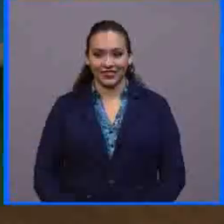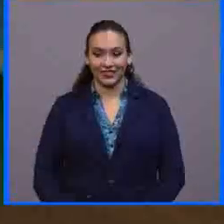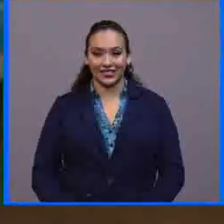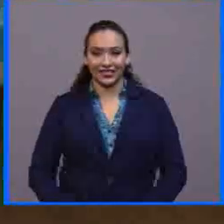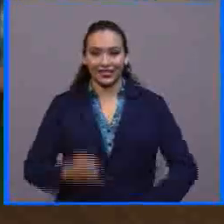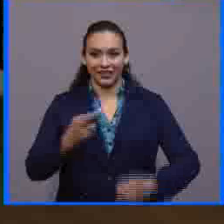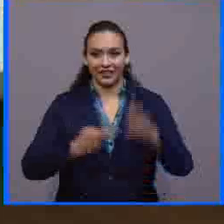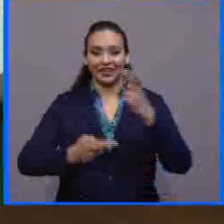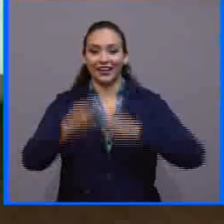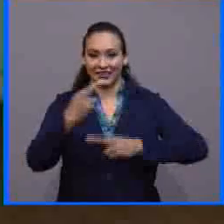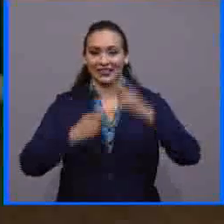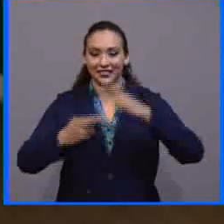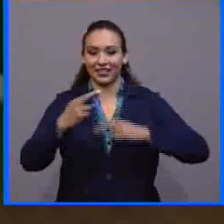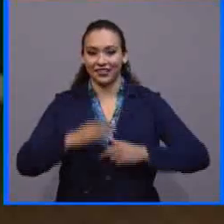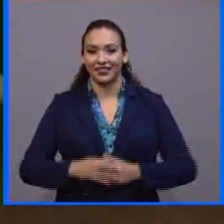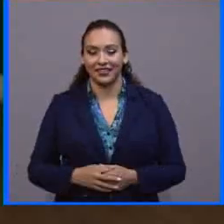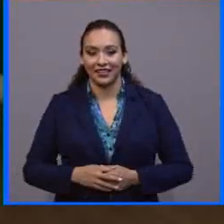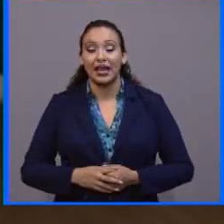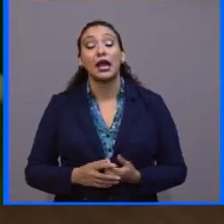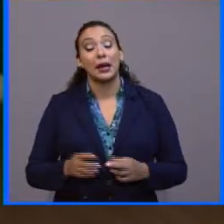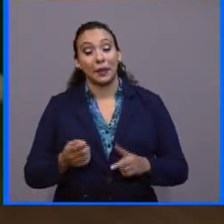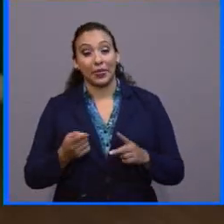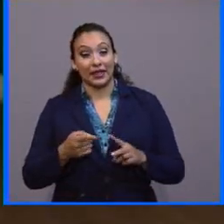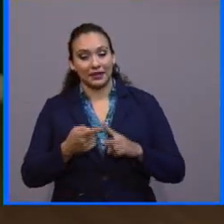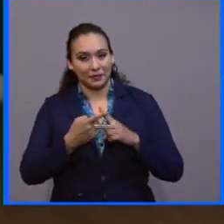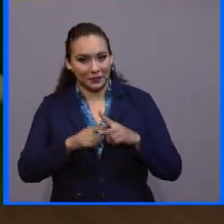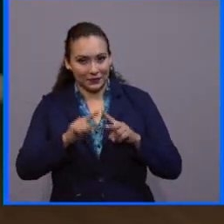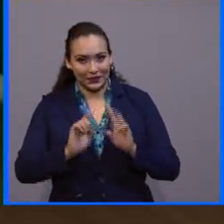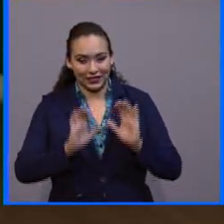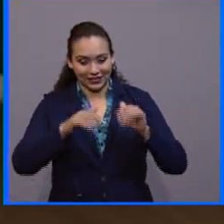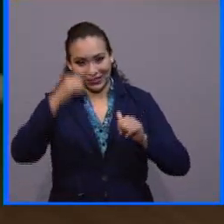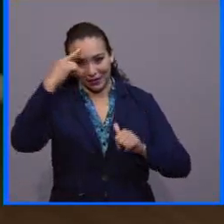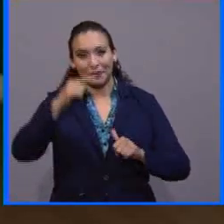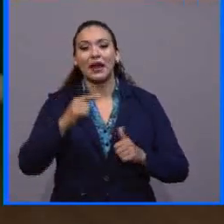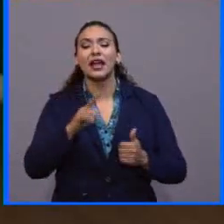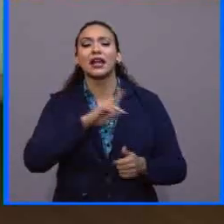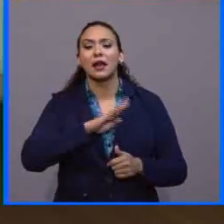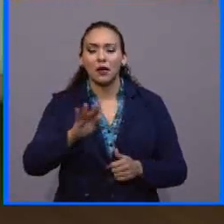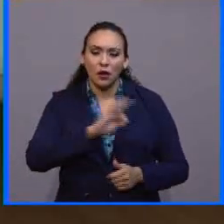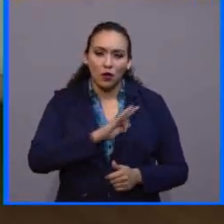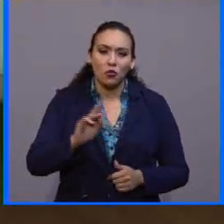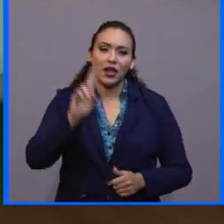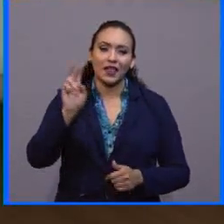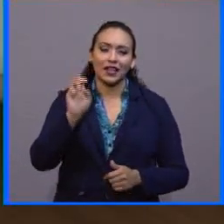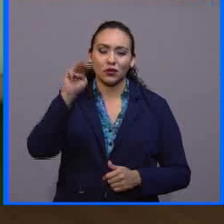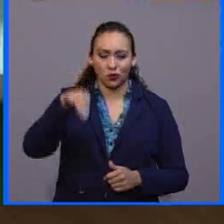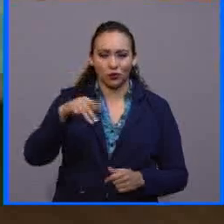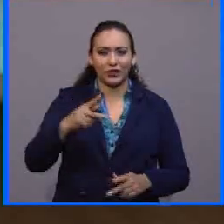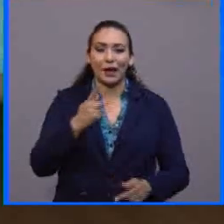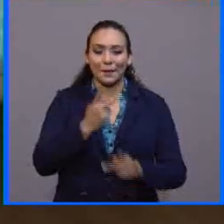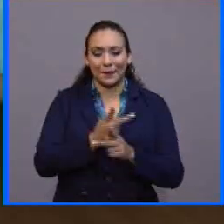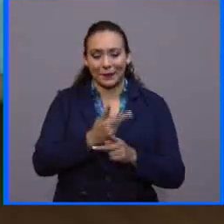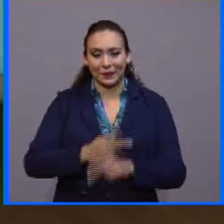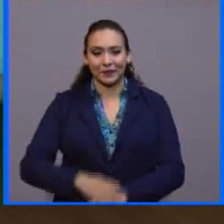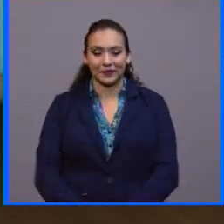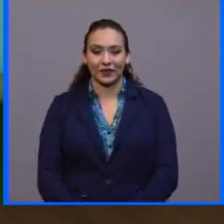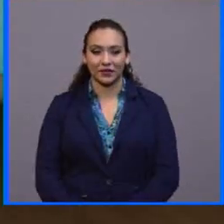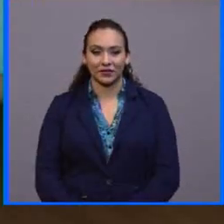Más adelante, inicia el registro de aspirantes para ingresar al bachillerato de la UNAM.